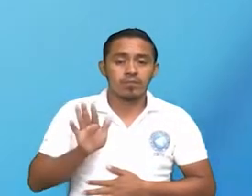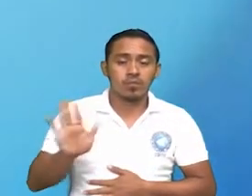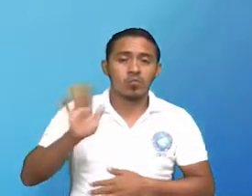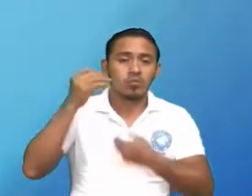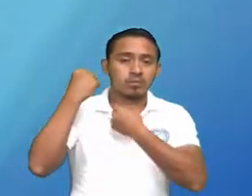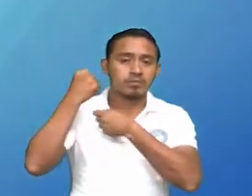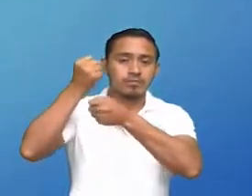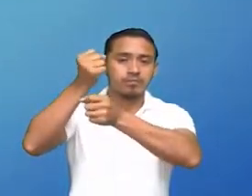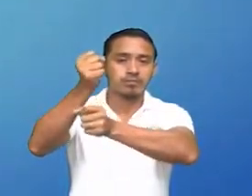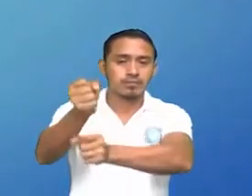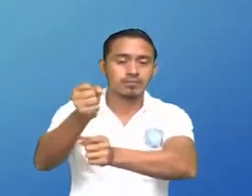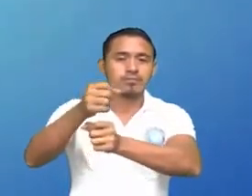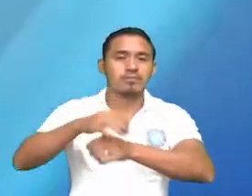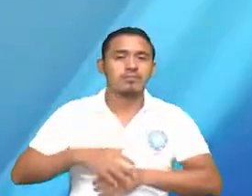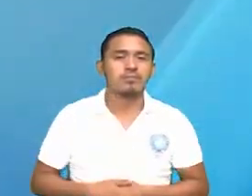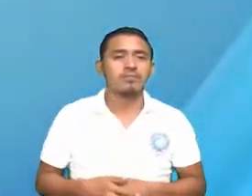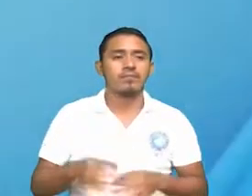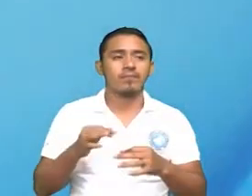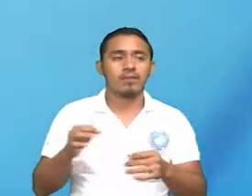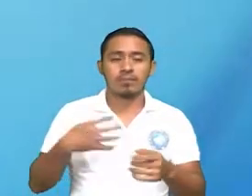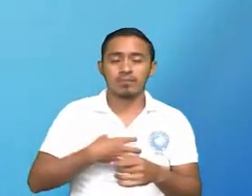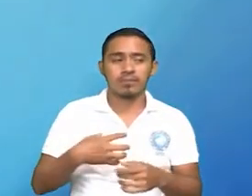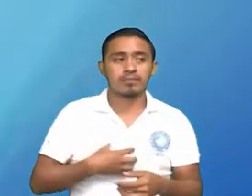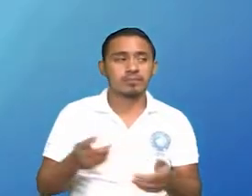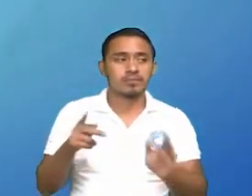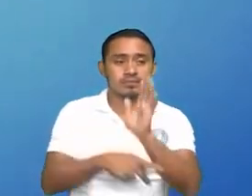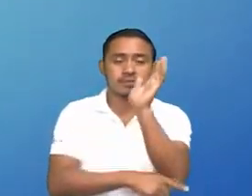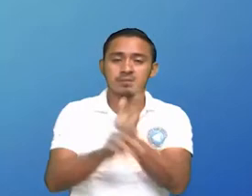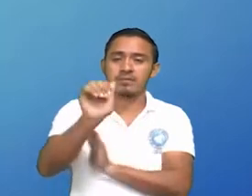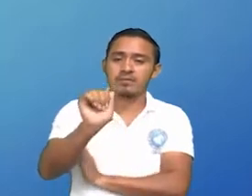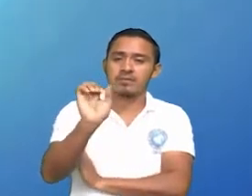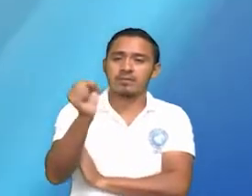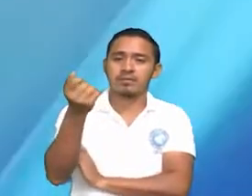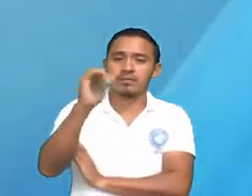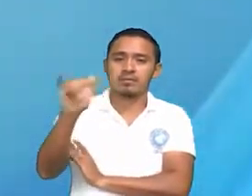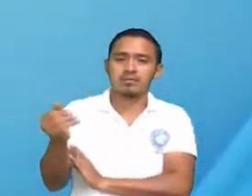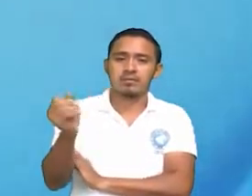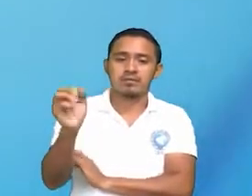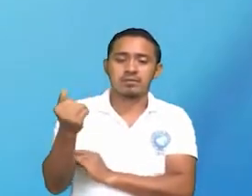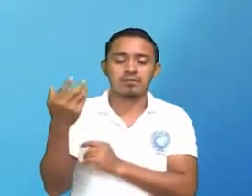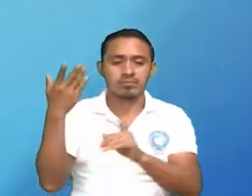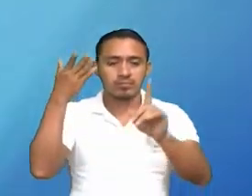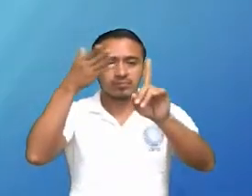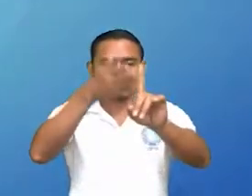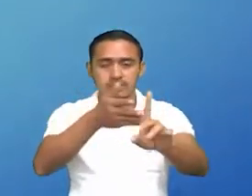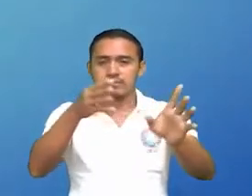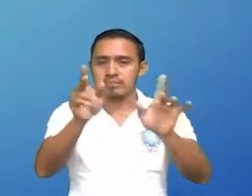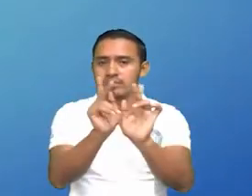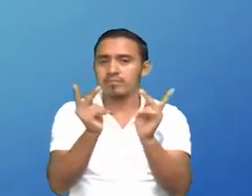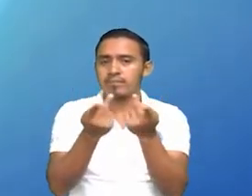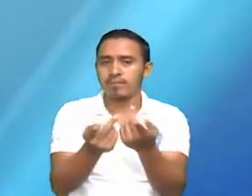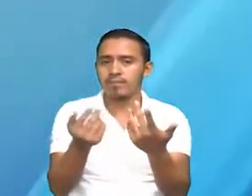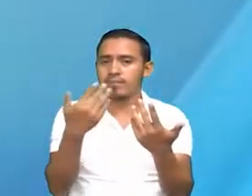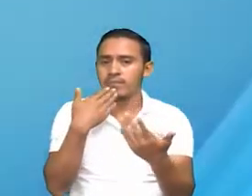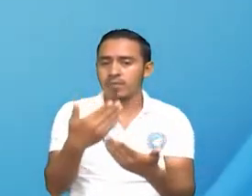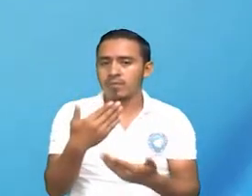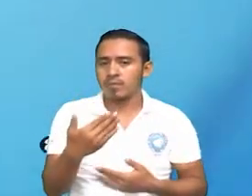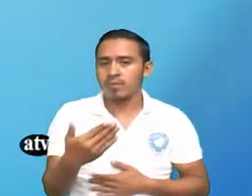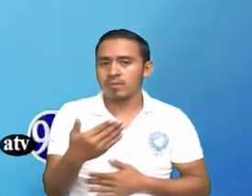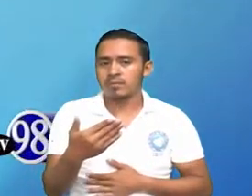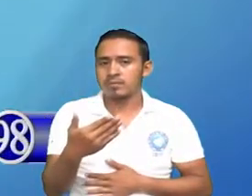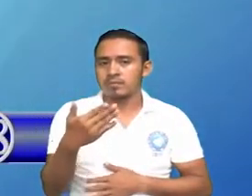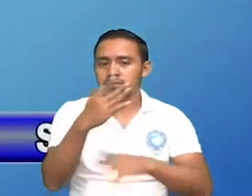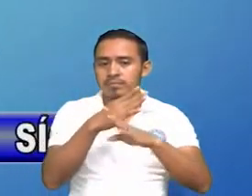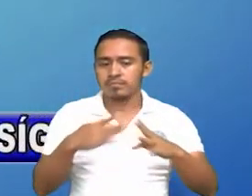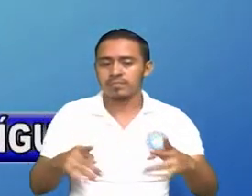liderazgo, la República de Abjasia, enrumba a su pueblo por caminos de